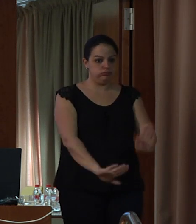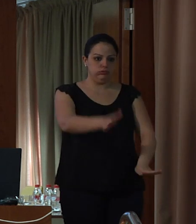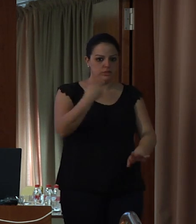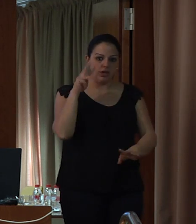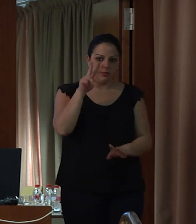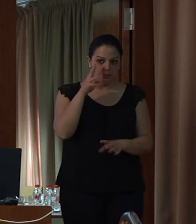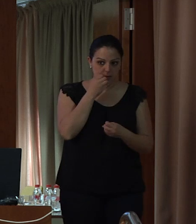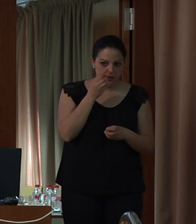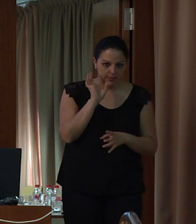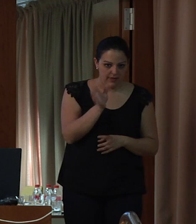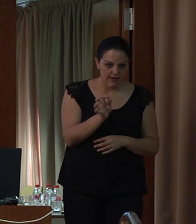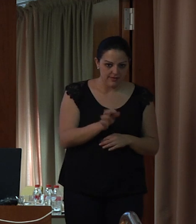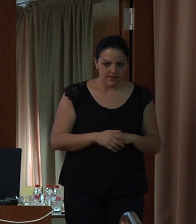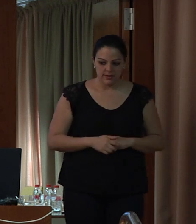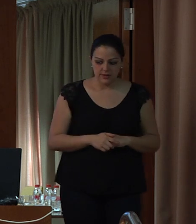¿no?